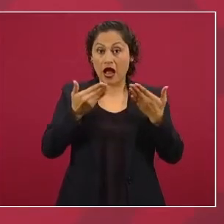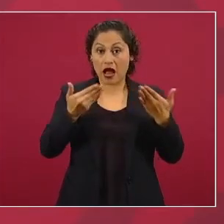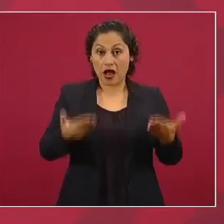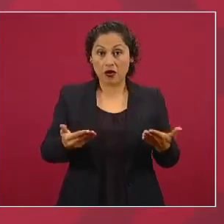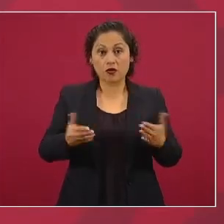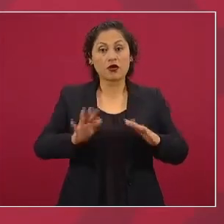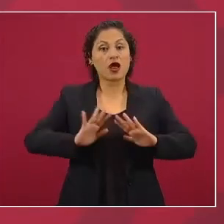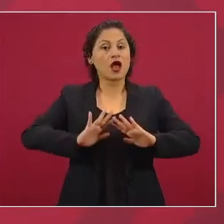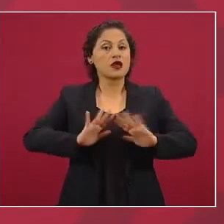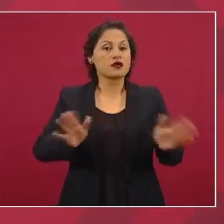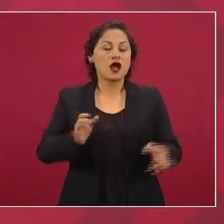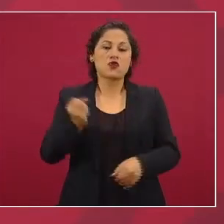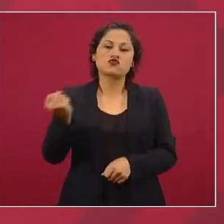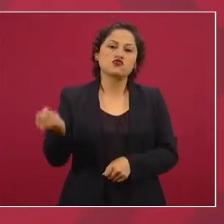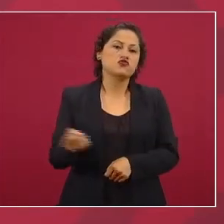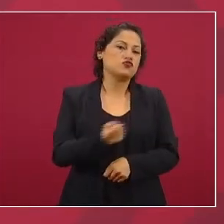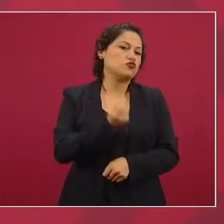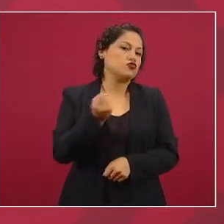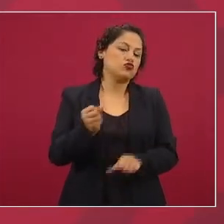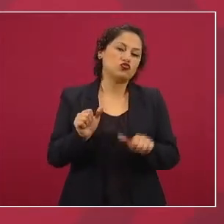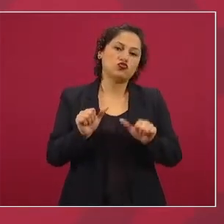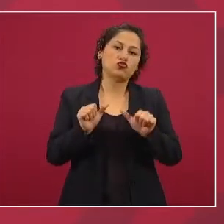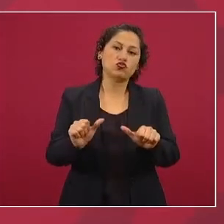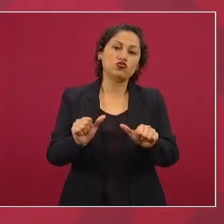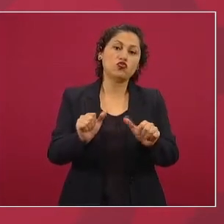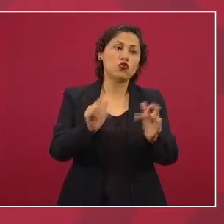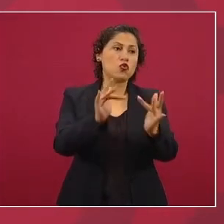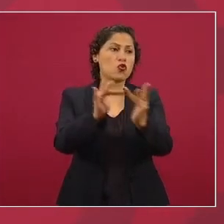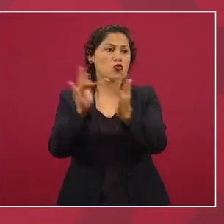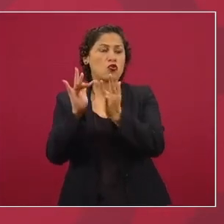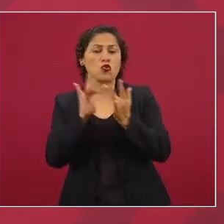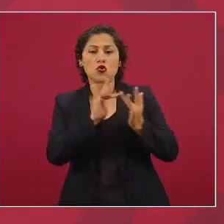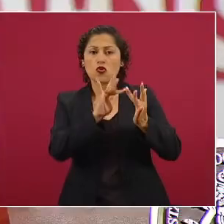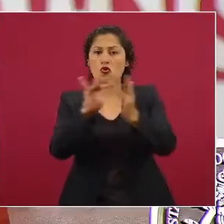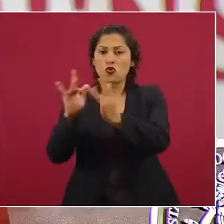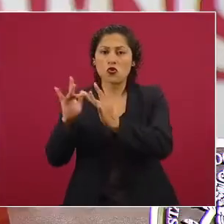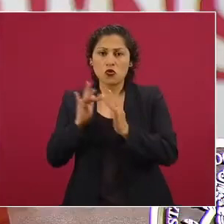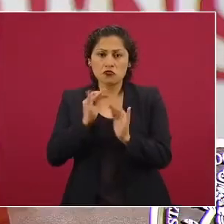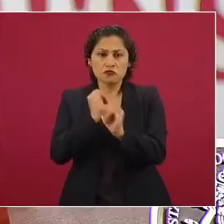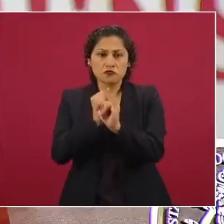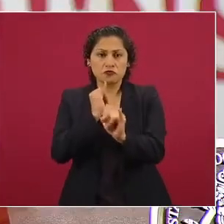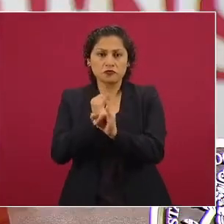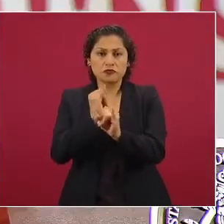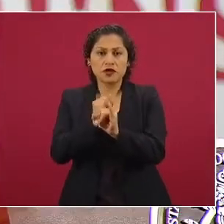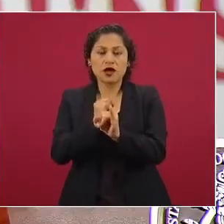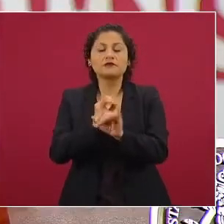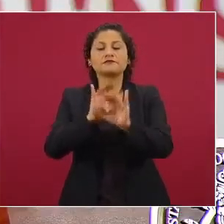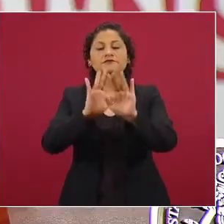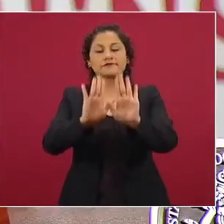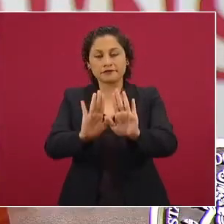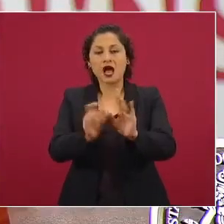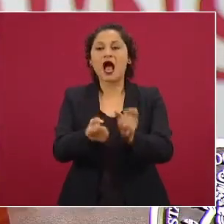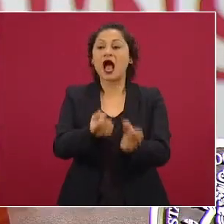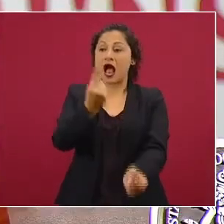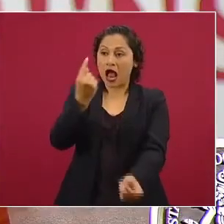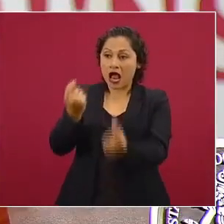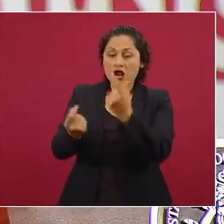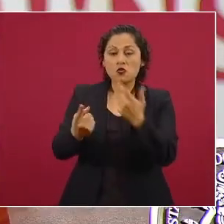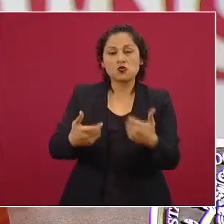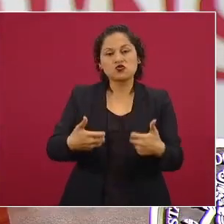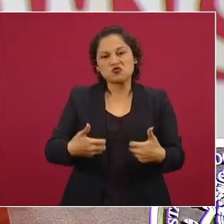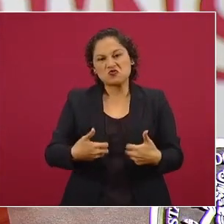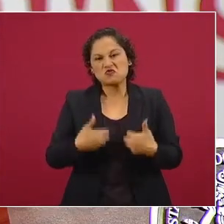ya se cuenta con las redes. Hay quienes se enojan porque también en las redes